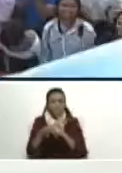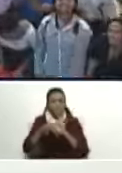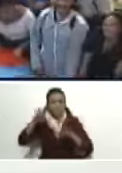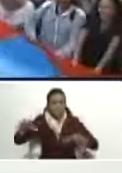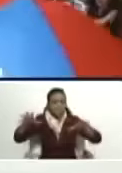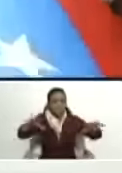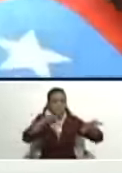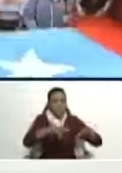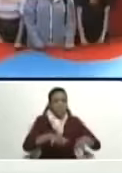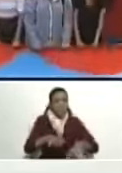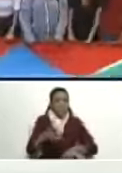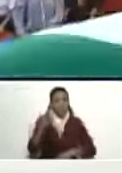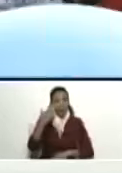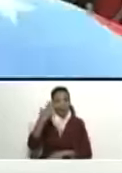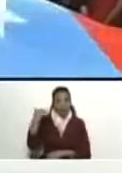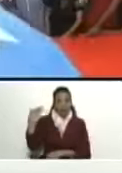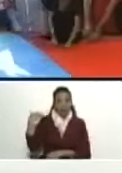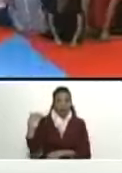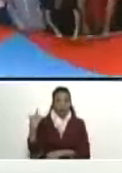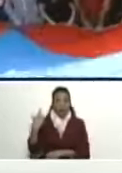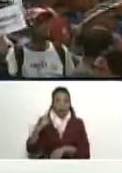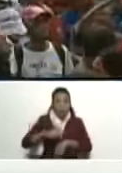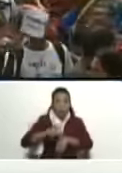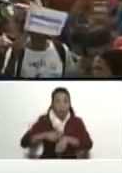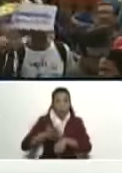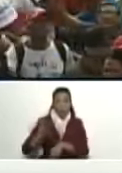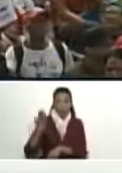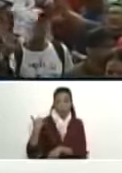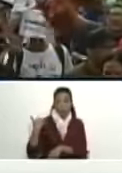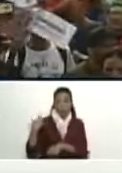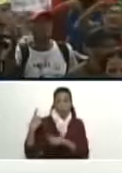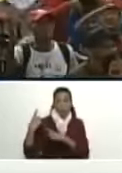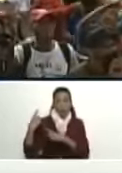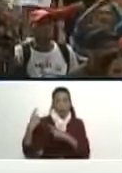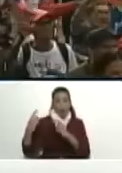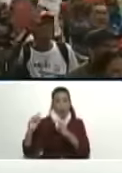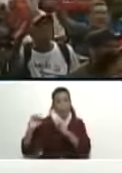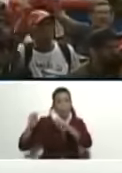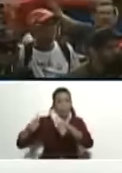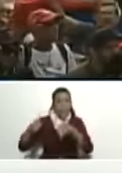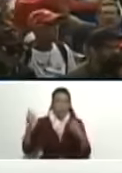He visto las primeras horas del arranque de esta campaña electoral.